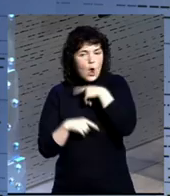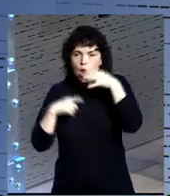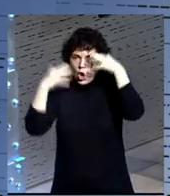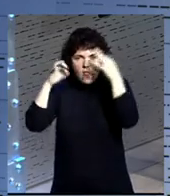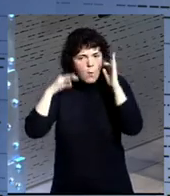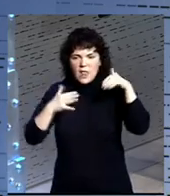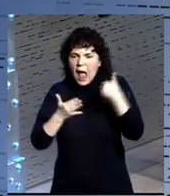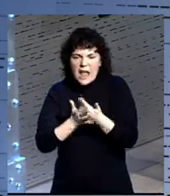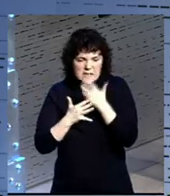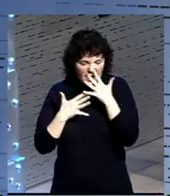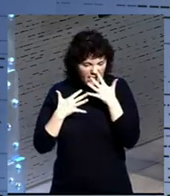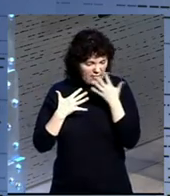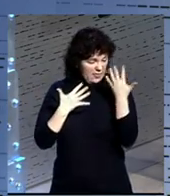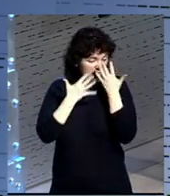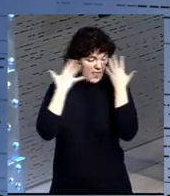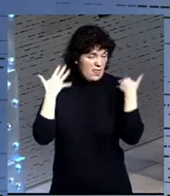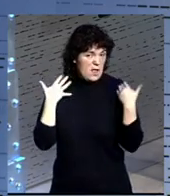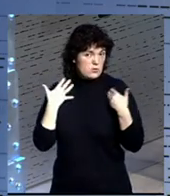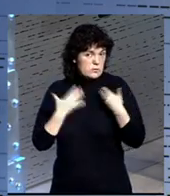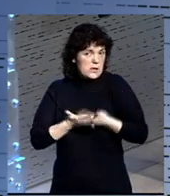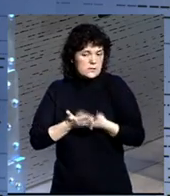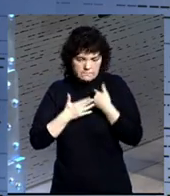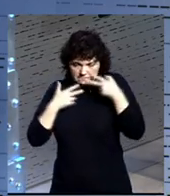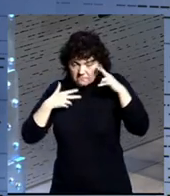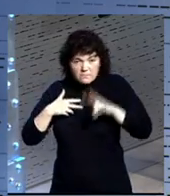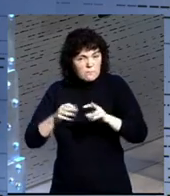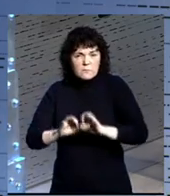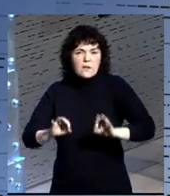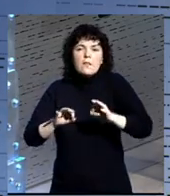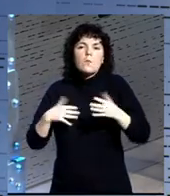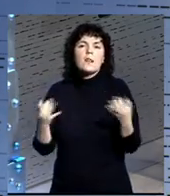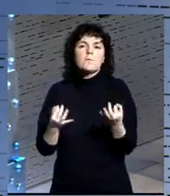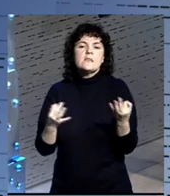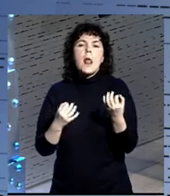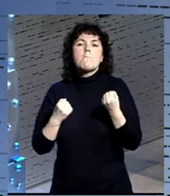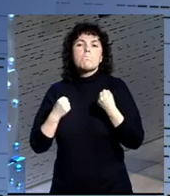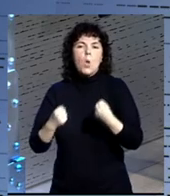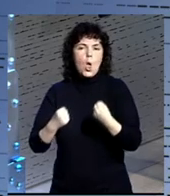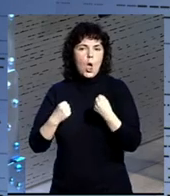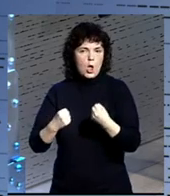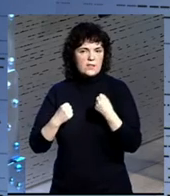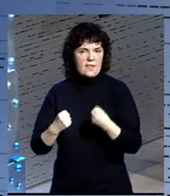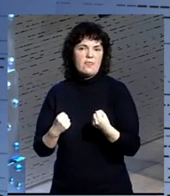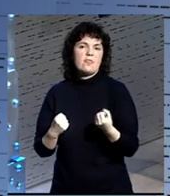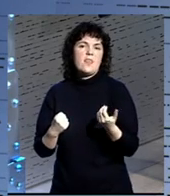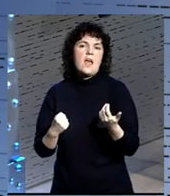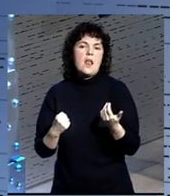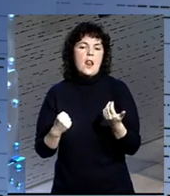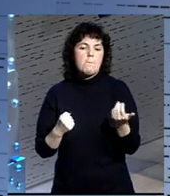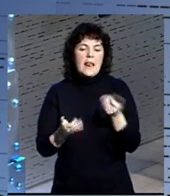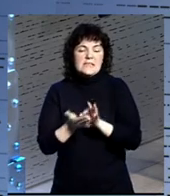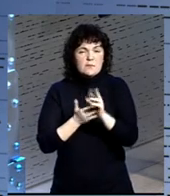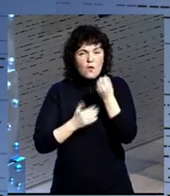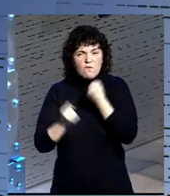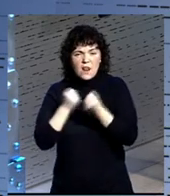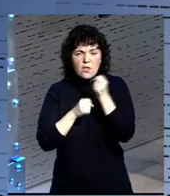hasta 10 años después, hasta hace 10 años, como aquel que dice, es el potencial en la distribución de servicios